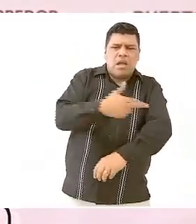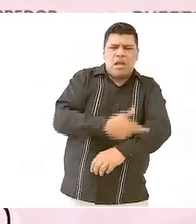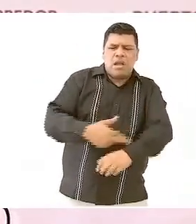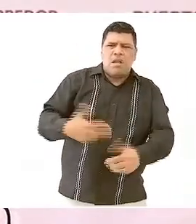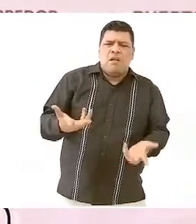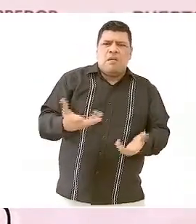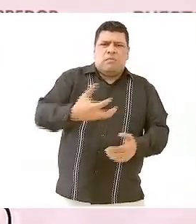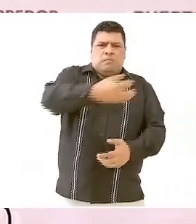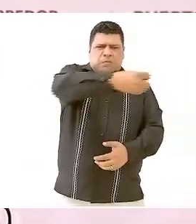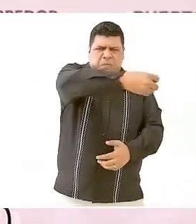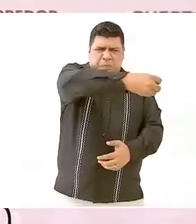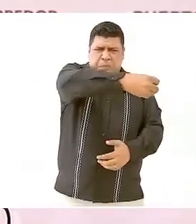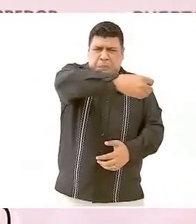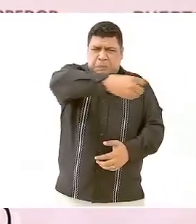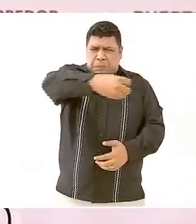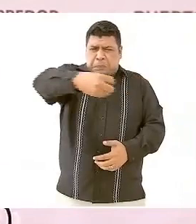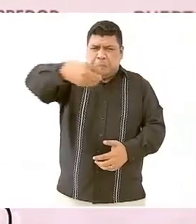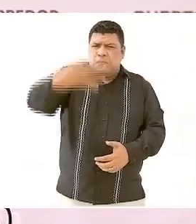este complejo